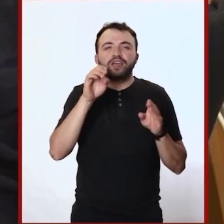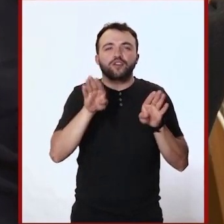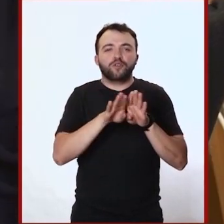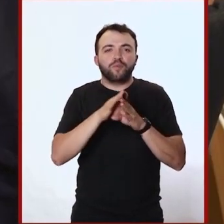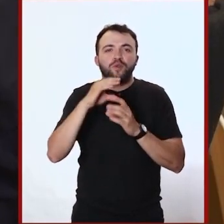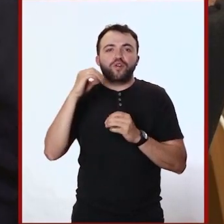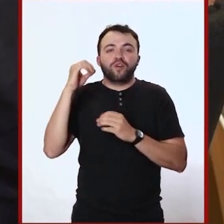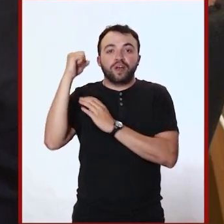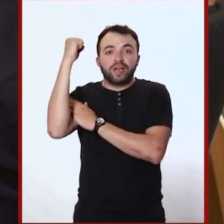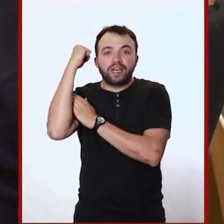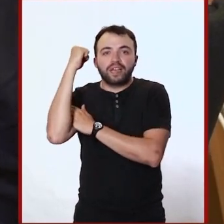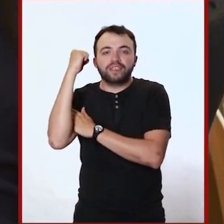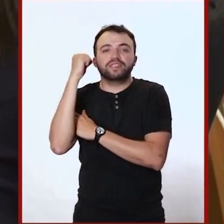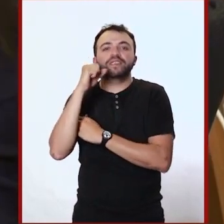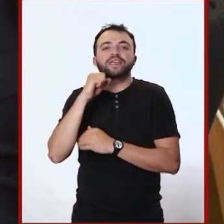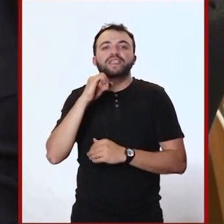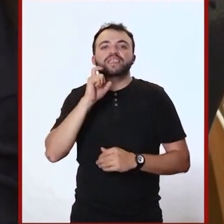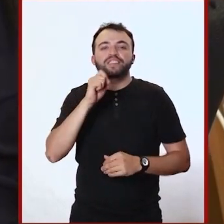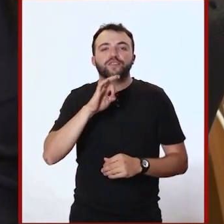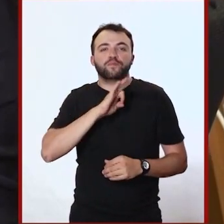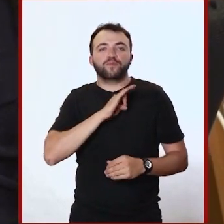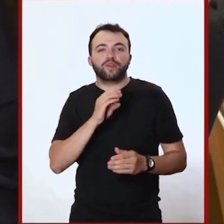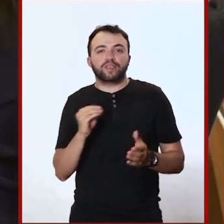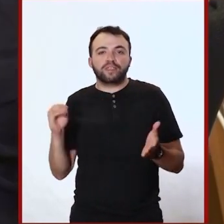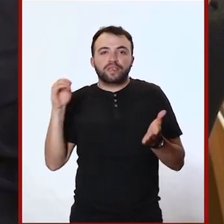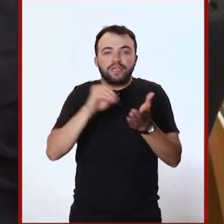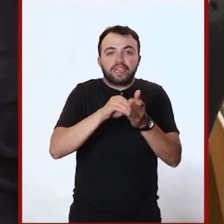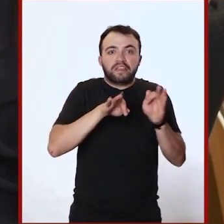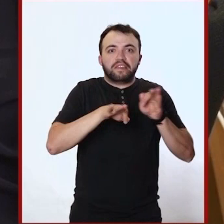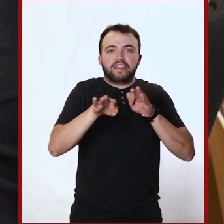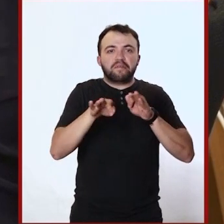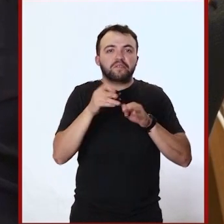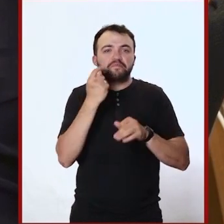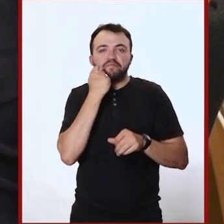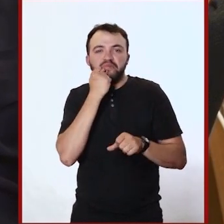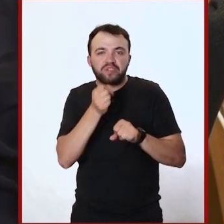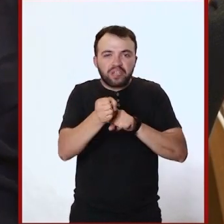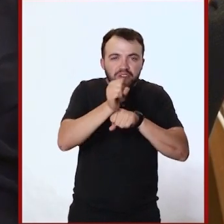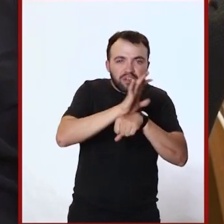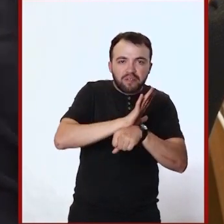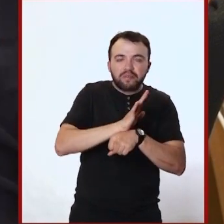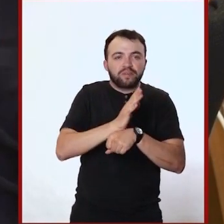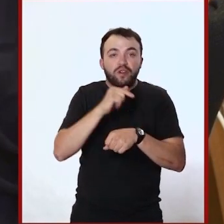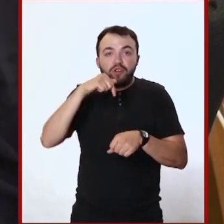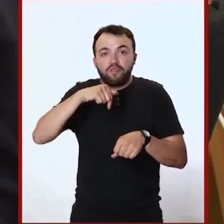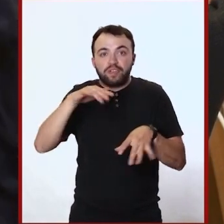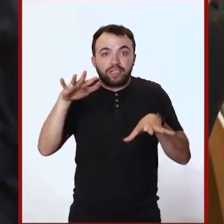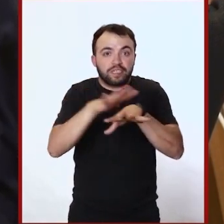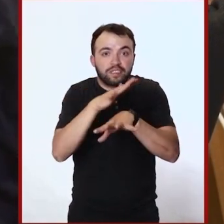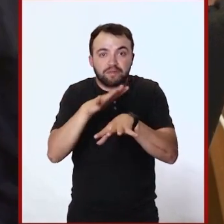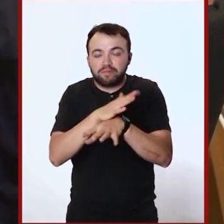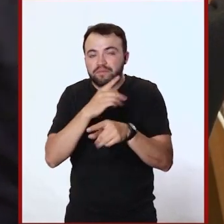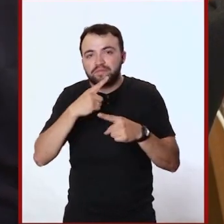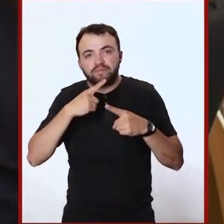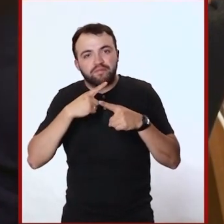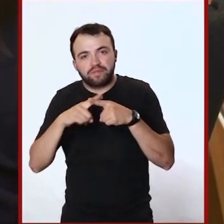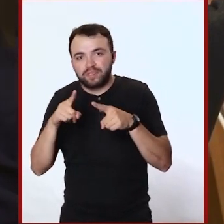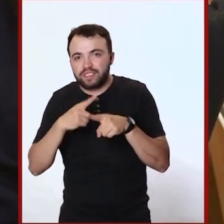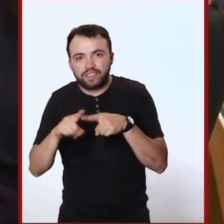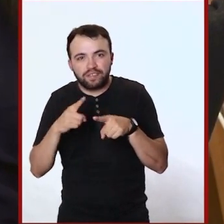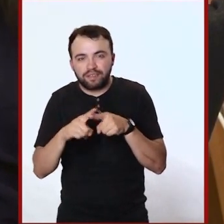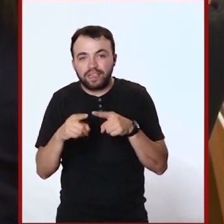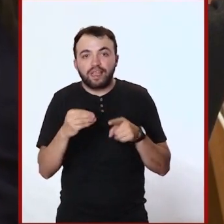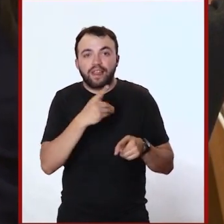es ahí donde no se puede ignorar el papel de los jóvenes, que es fundamental en este cambio. Y casi es un tema